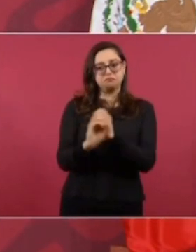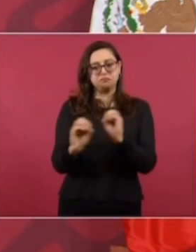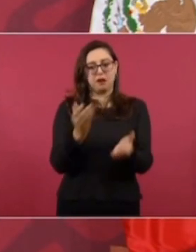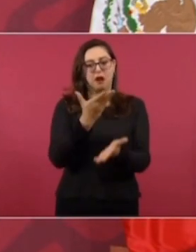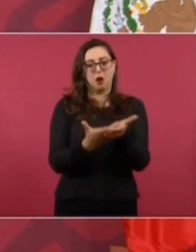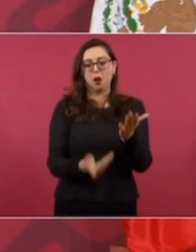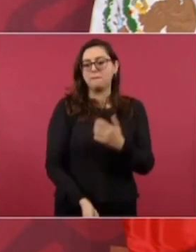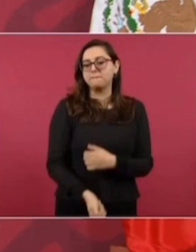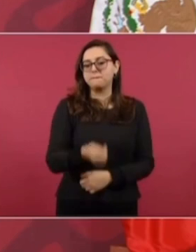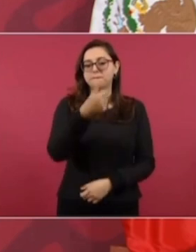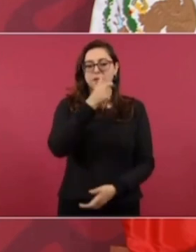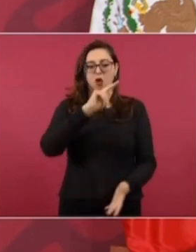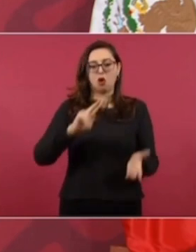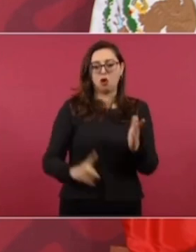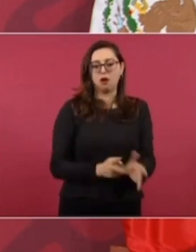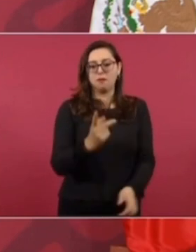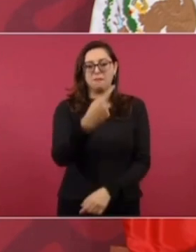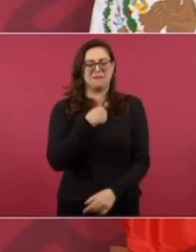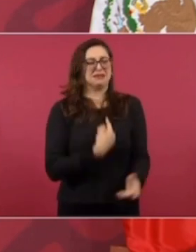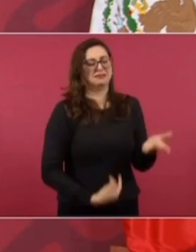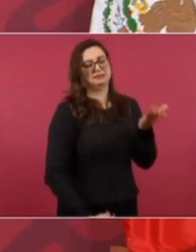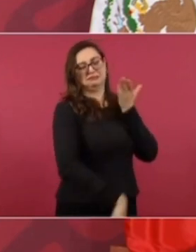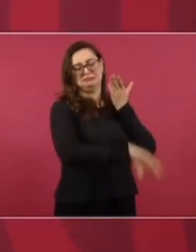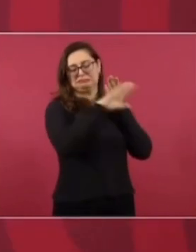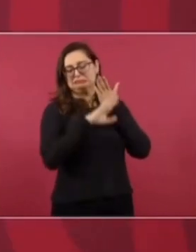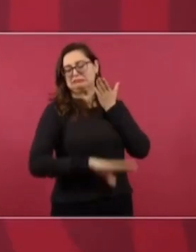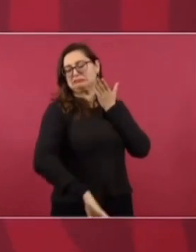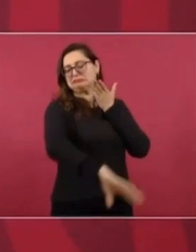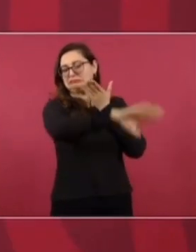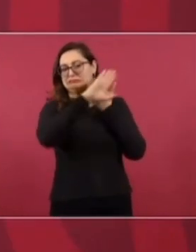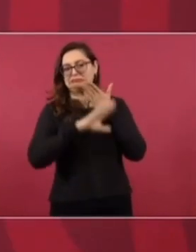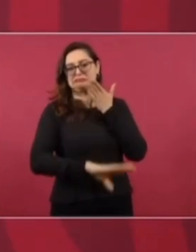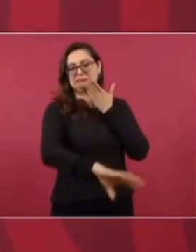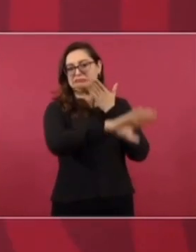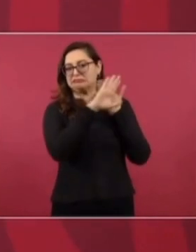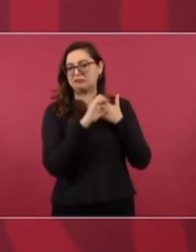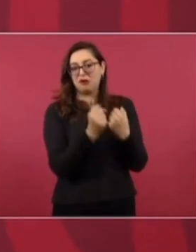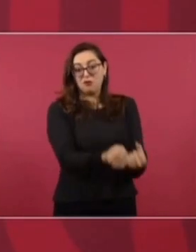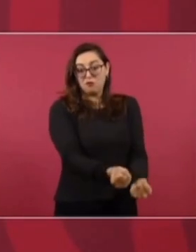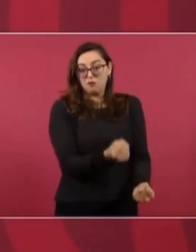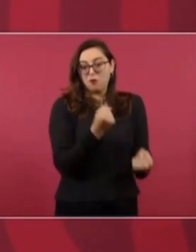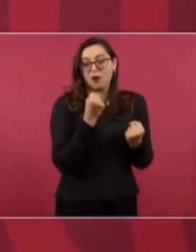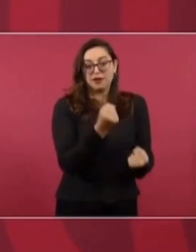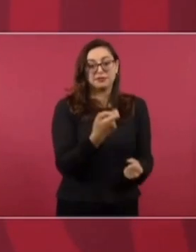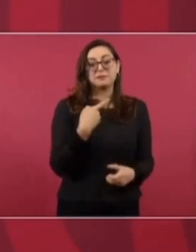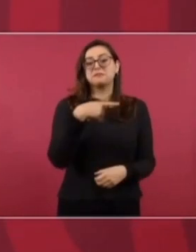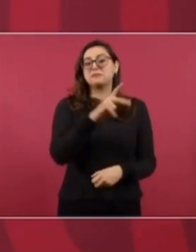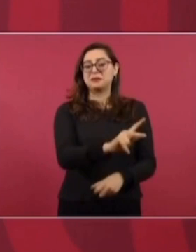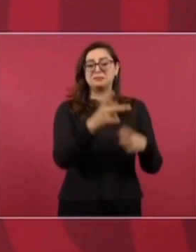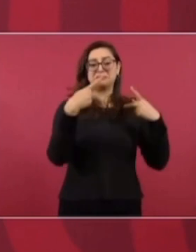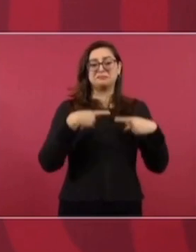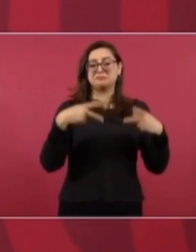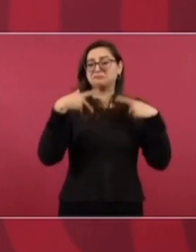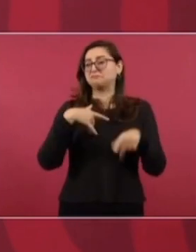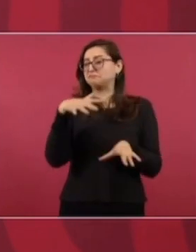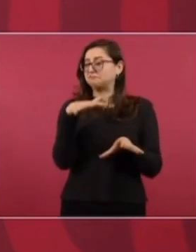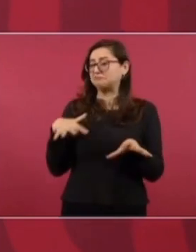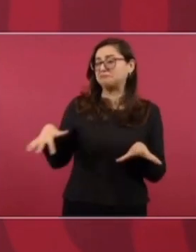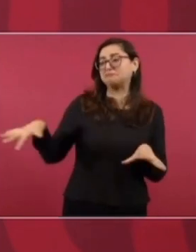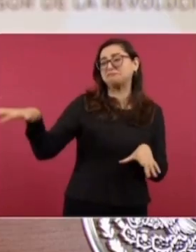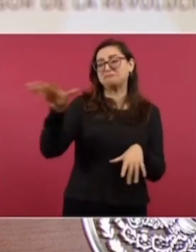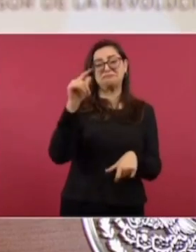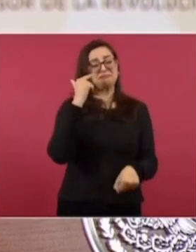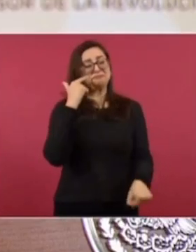despertó es un pueblo muy consciente muy avispado muy inteligente el pueblo de México